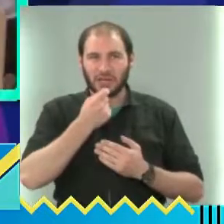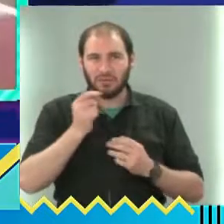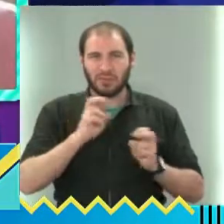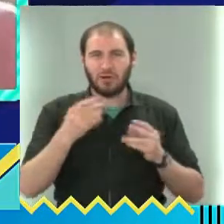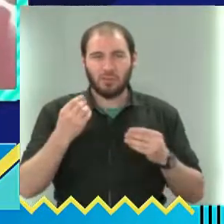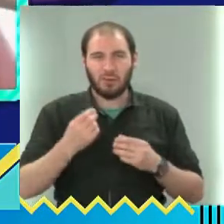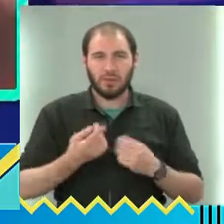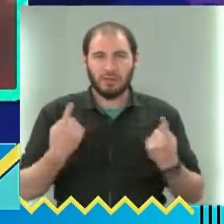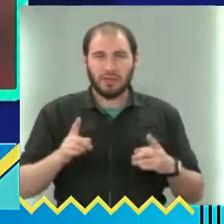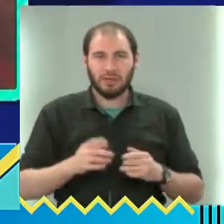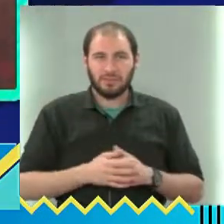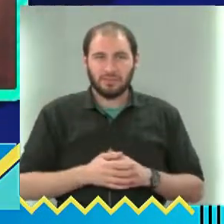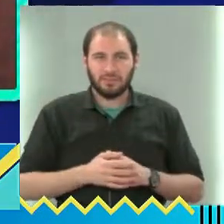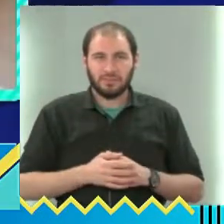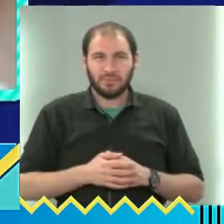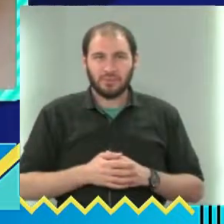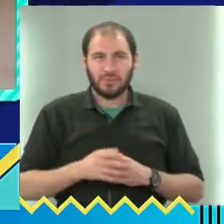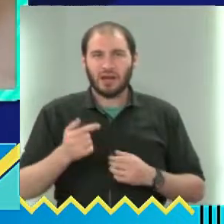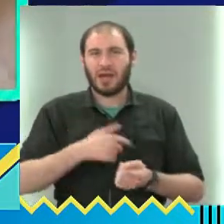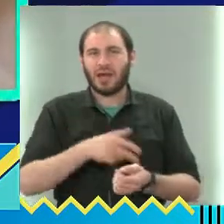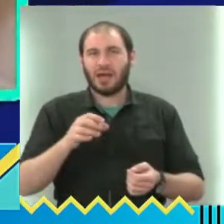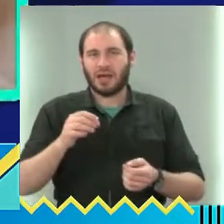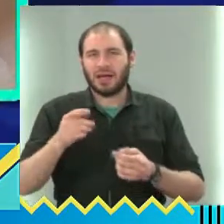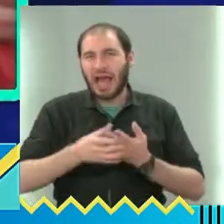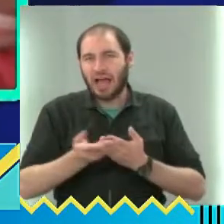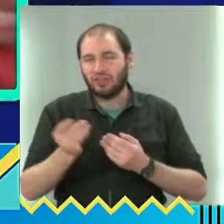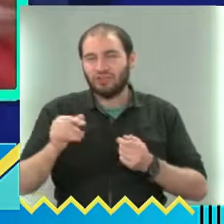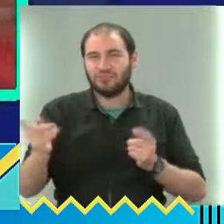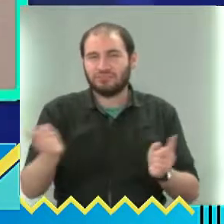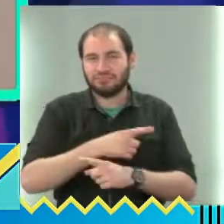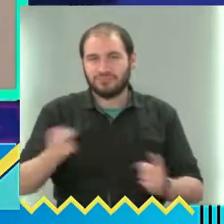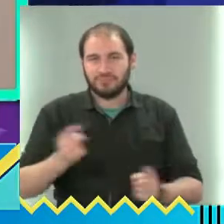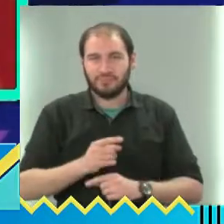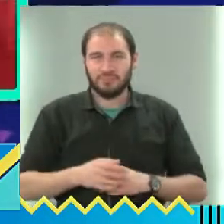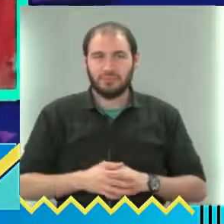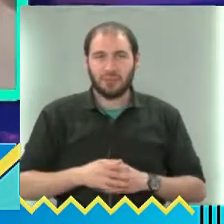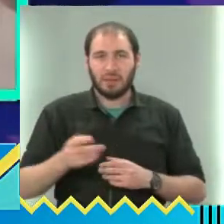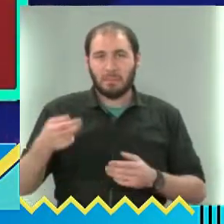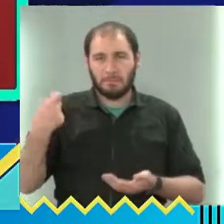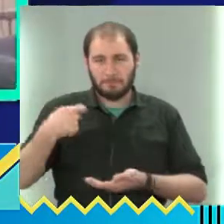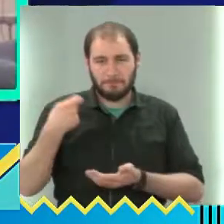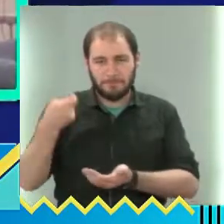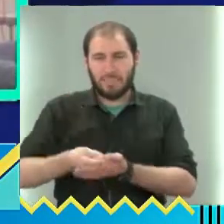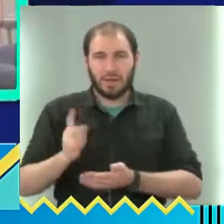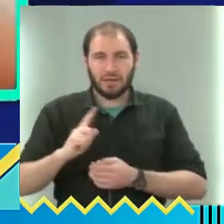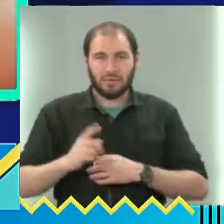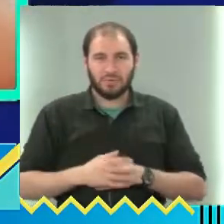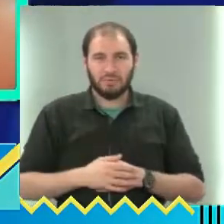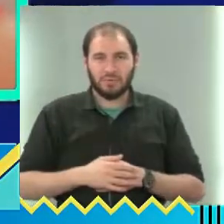pero los gastos operativos. Claro, nadie nos cobró,